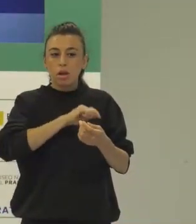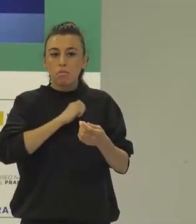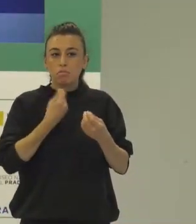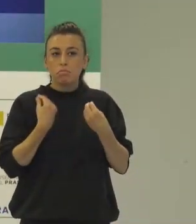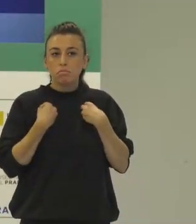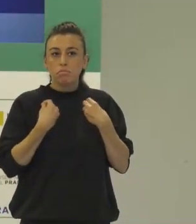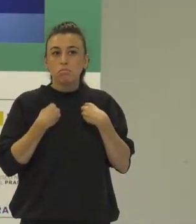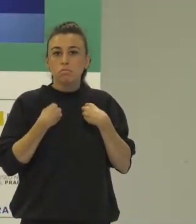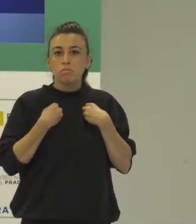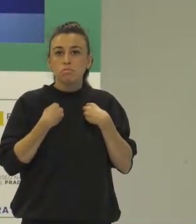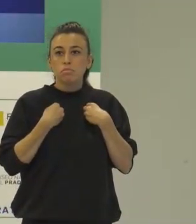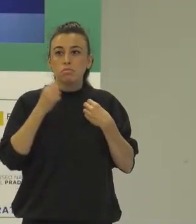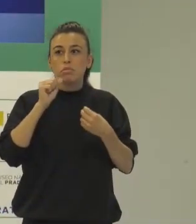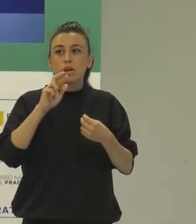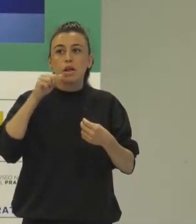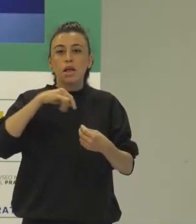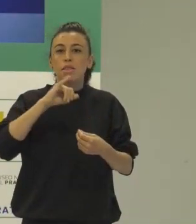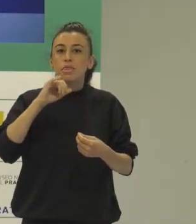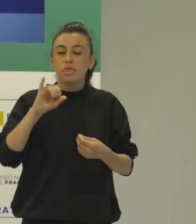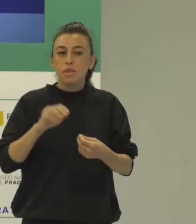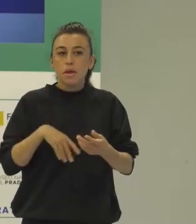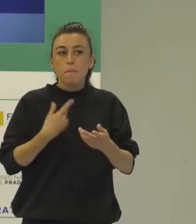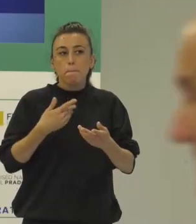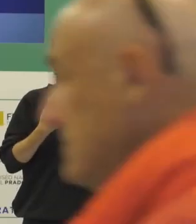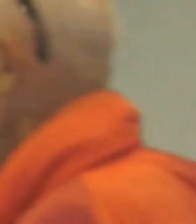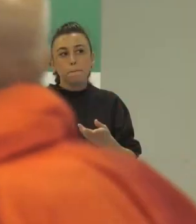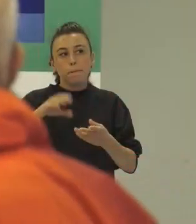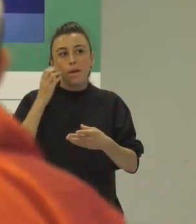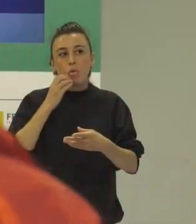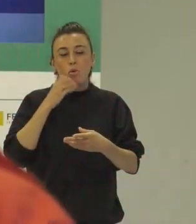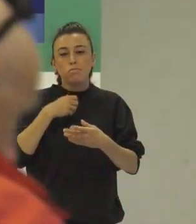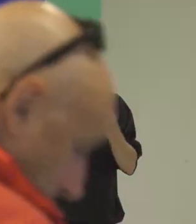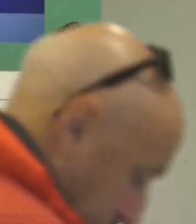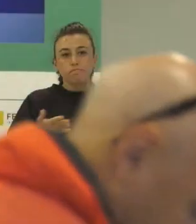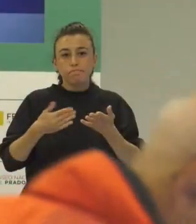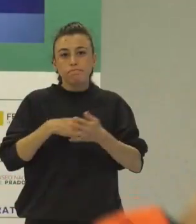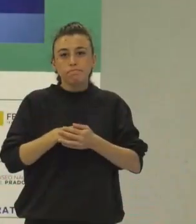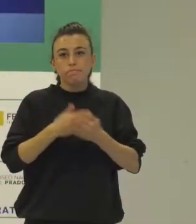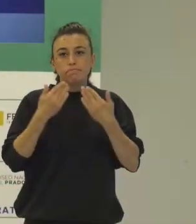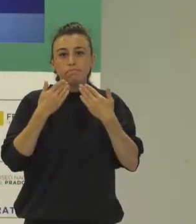Cuba. Les damos a todos la bienvenida. Muchísimas gracias.